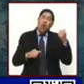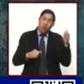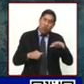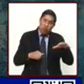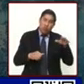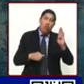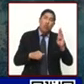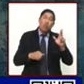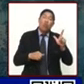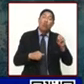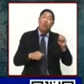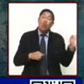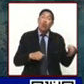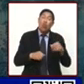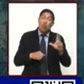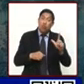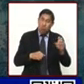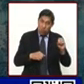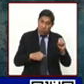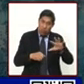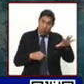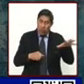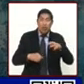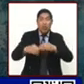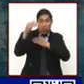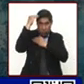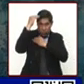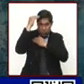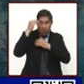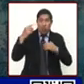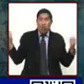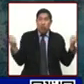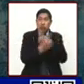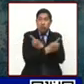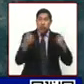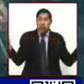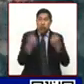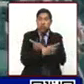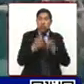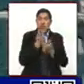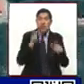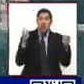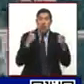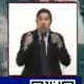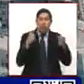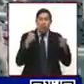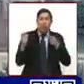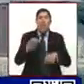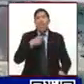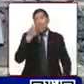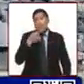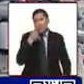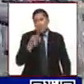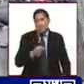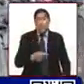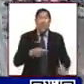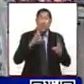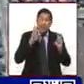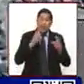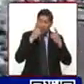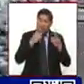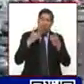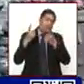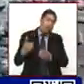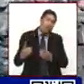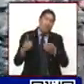puntos en Bulo Bulo, ingreso del lado de Santa Cruz. El tránsito será libre, pero vigilado, lo que indican. Ante presuntas denuncias